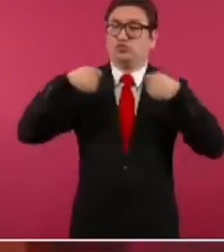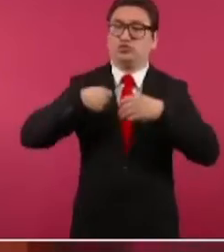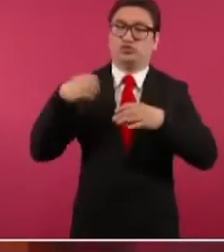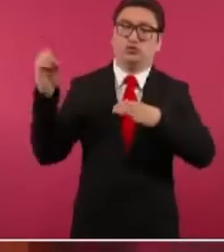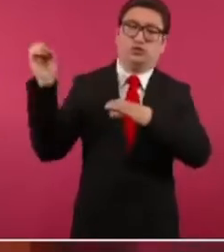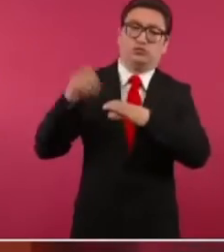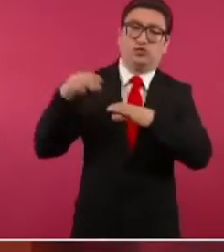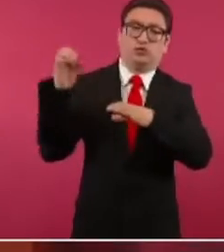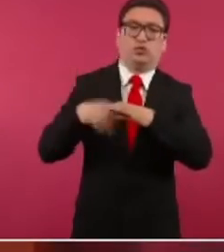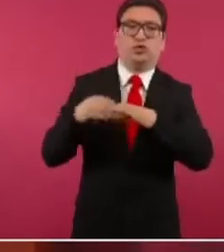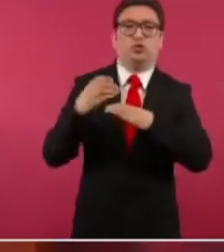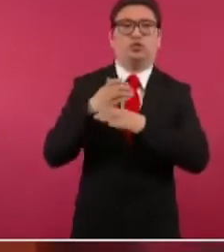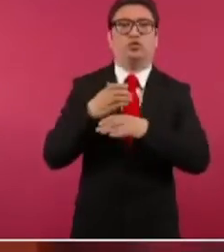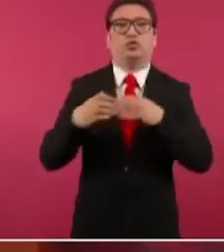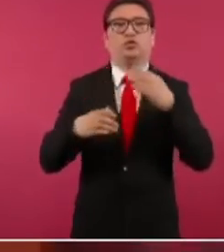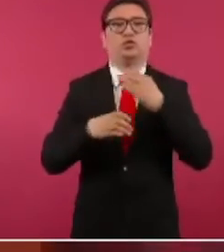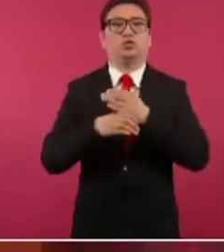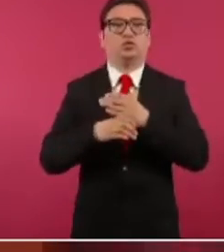llevaba